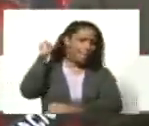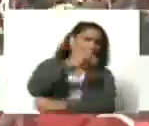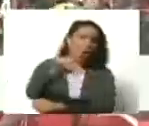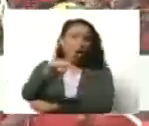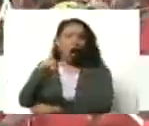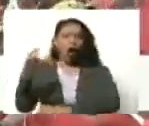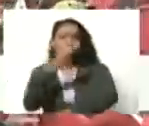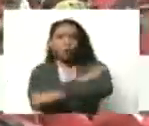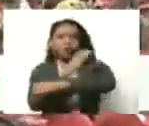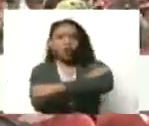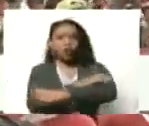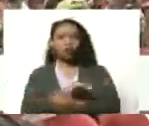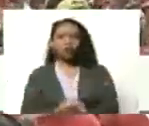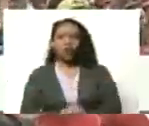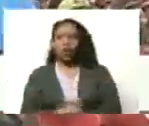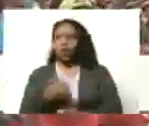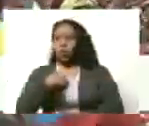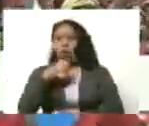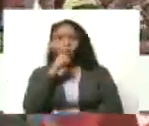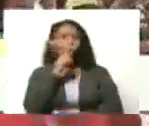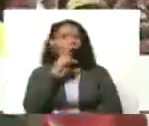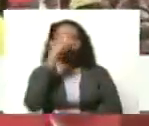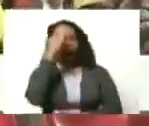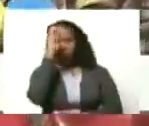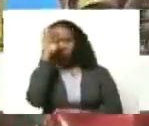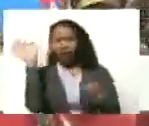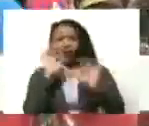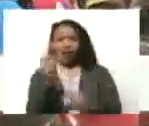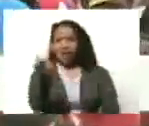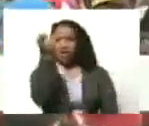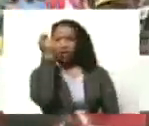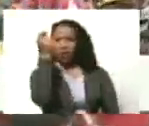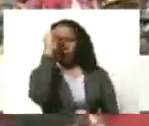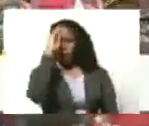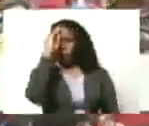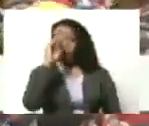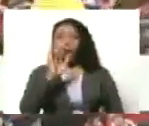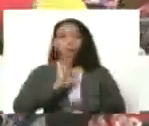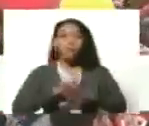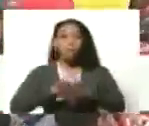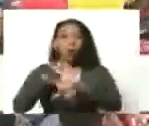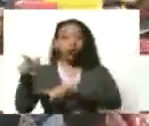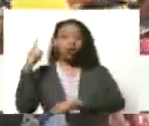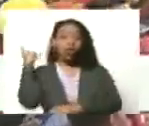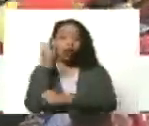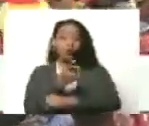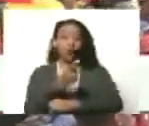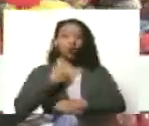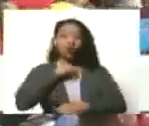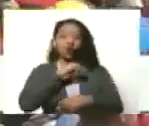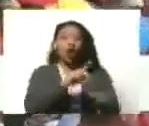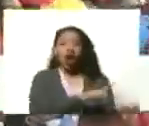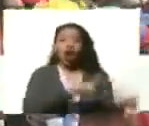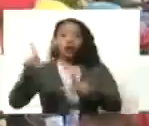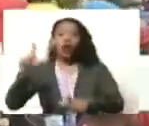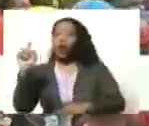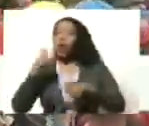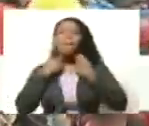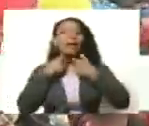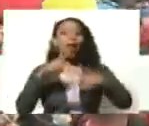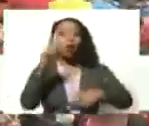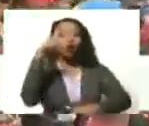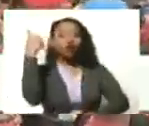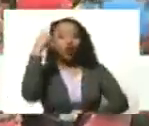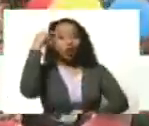oposición. No tengo dudas, ninguna duda. Por eso debemos estar listos. No perder ni un